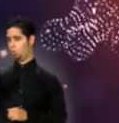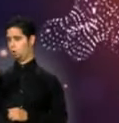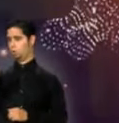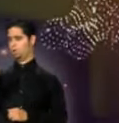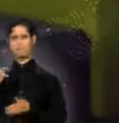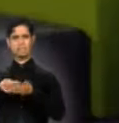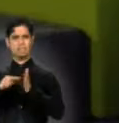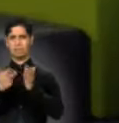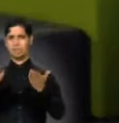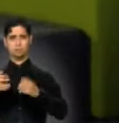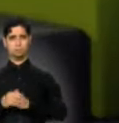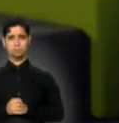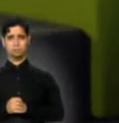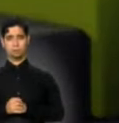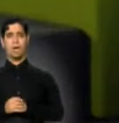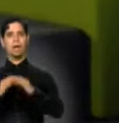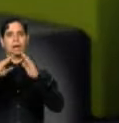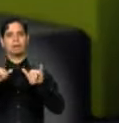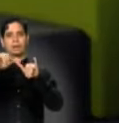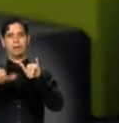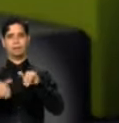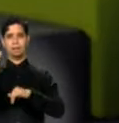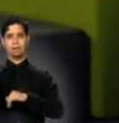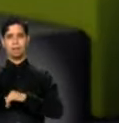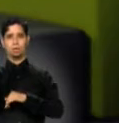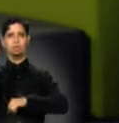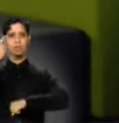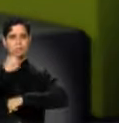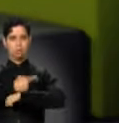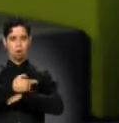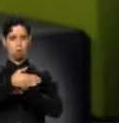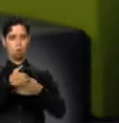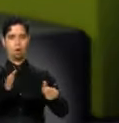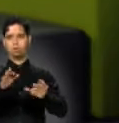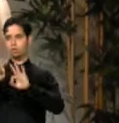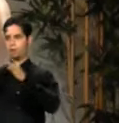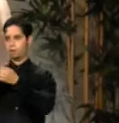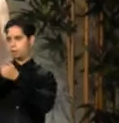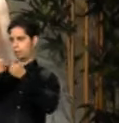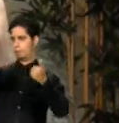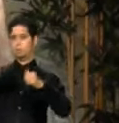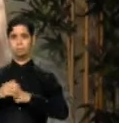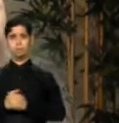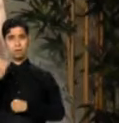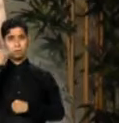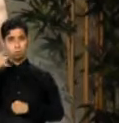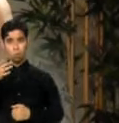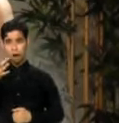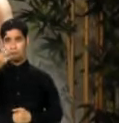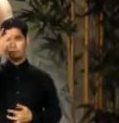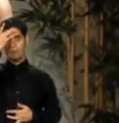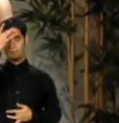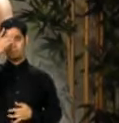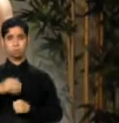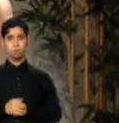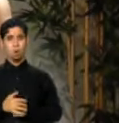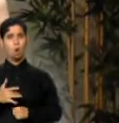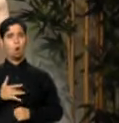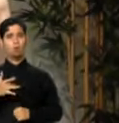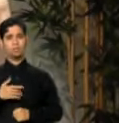Es la cuarentena. Es quedarte en casa durante 14 días en un cuarto aislado de tu familia. Si diste positivo a la prueba o